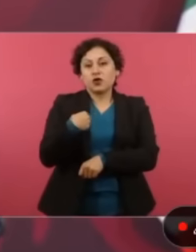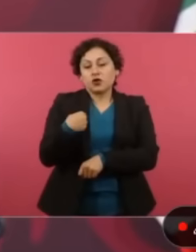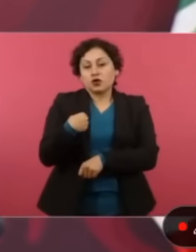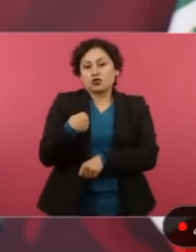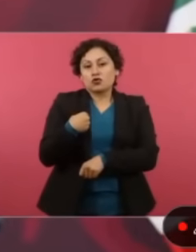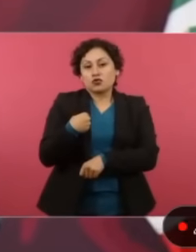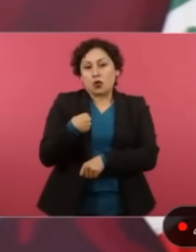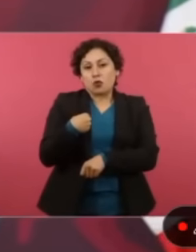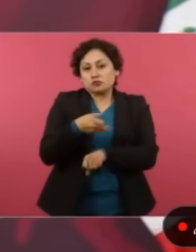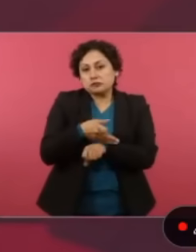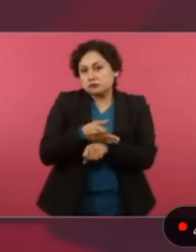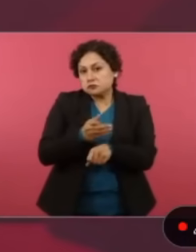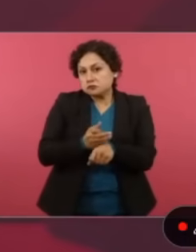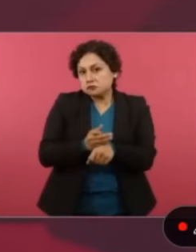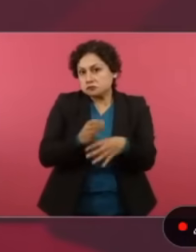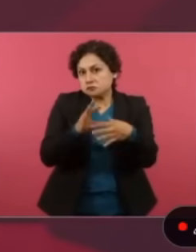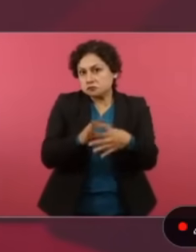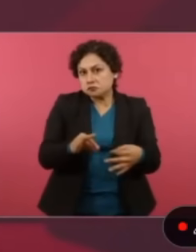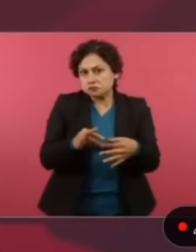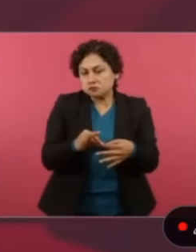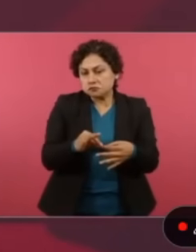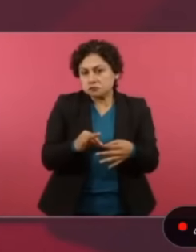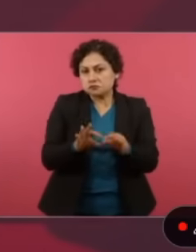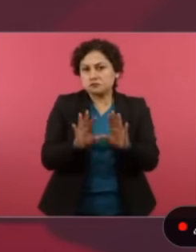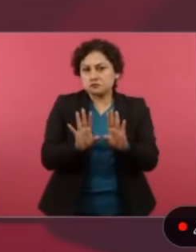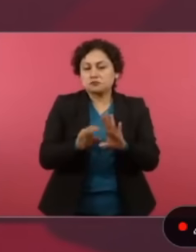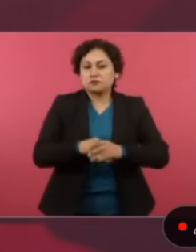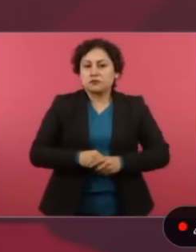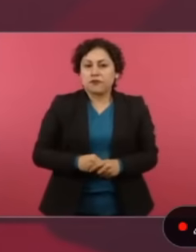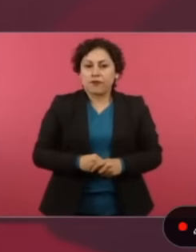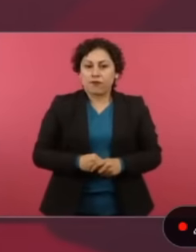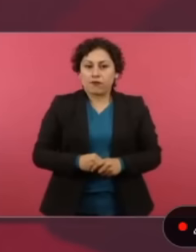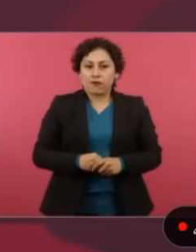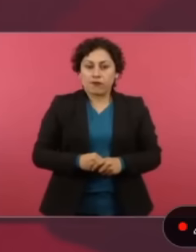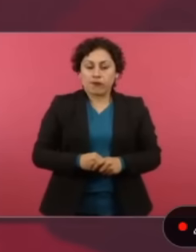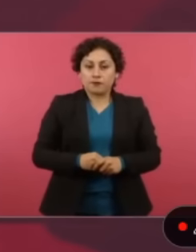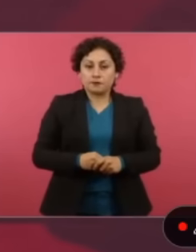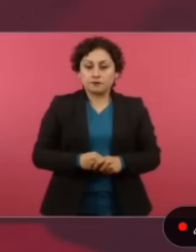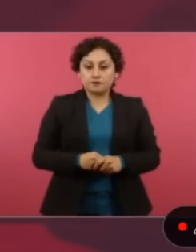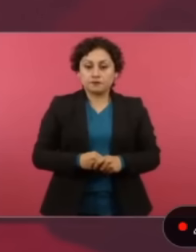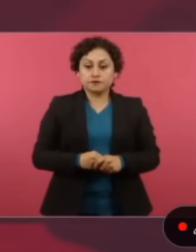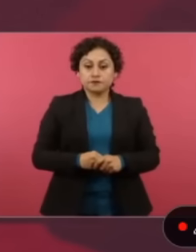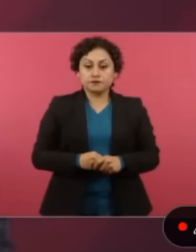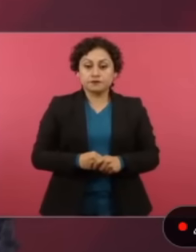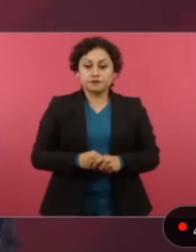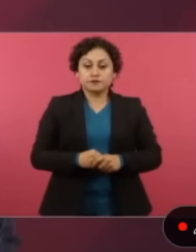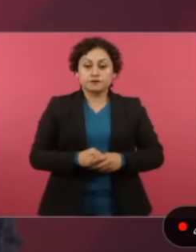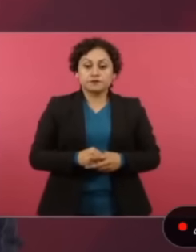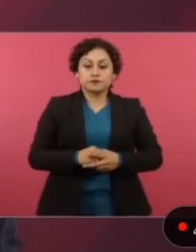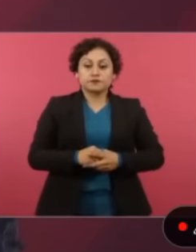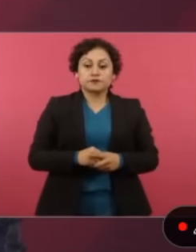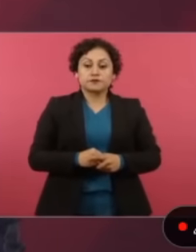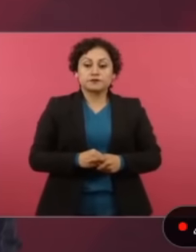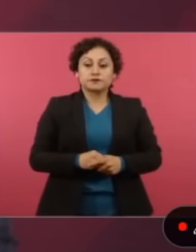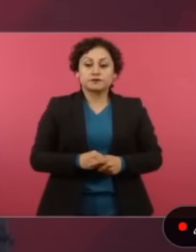Universal El Milenio en reforma ocho columnas sacaron esa nota Hoy